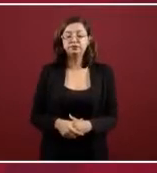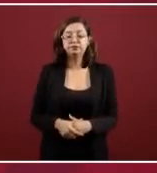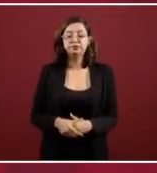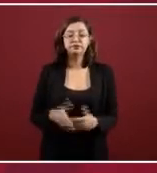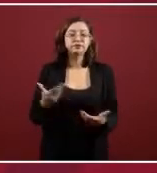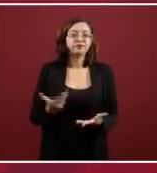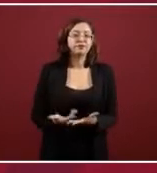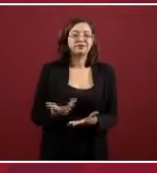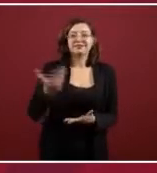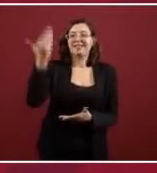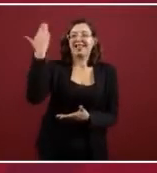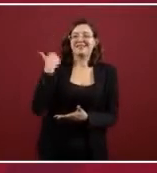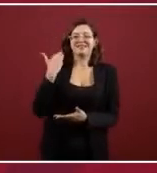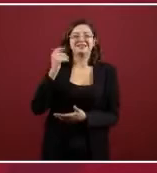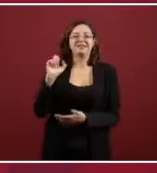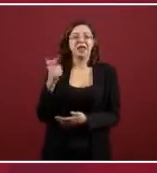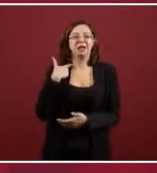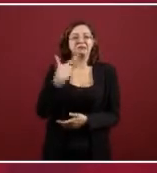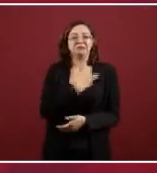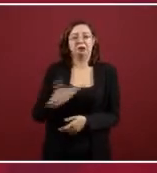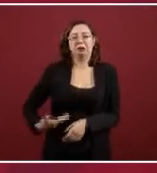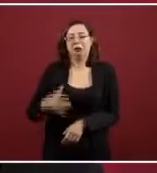se ha hecho algo así.